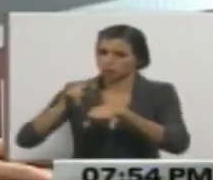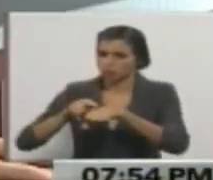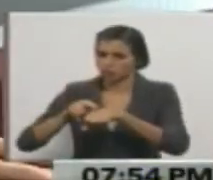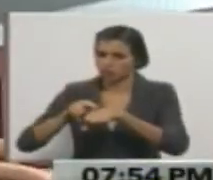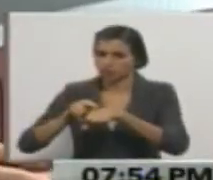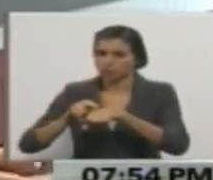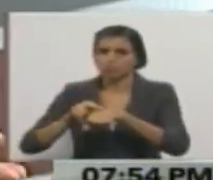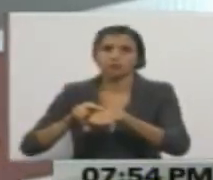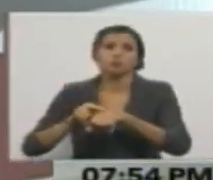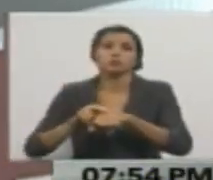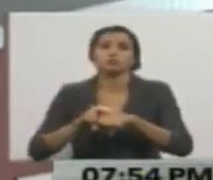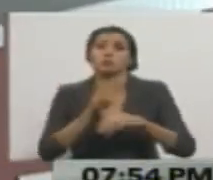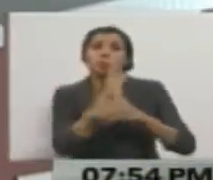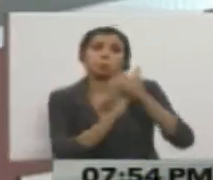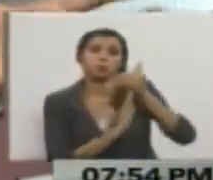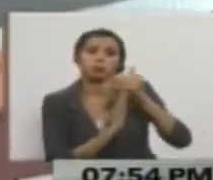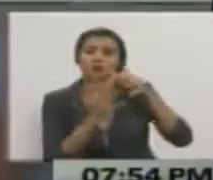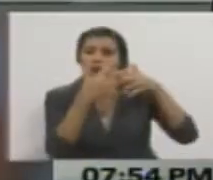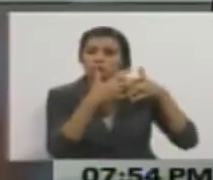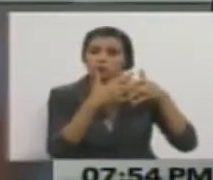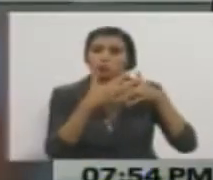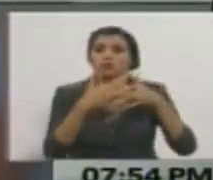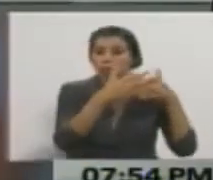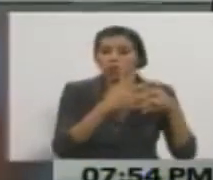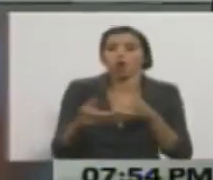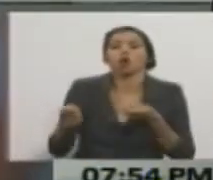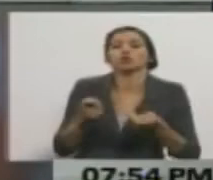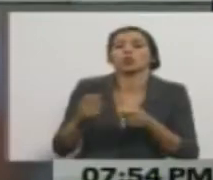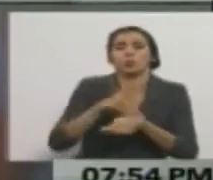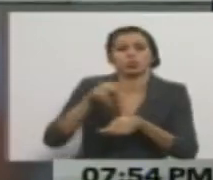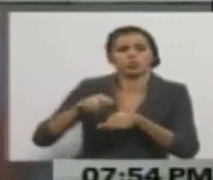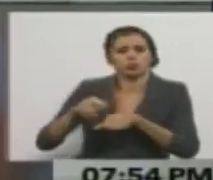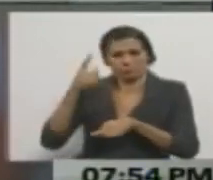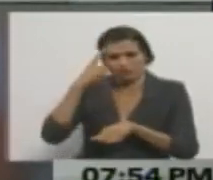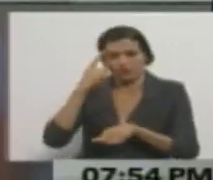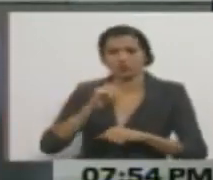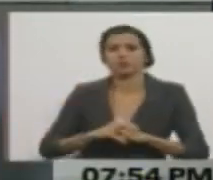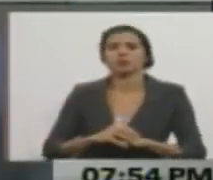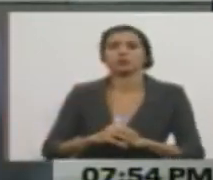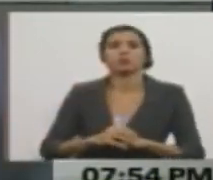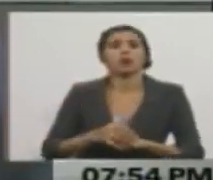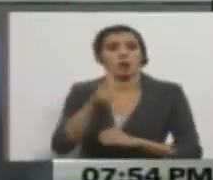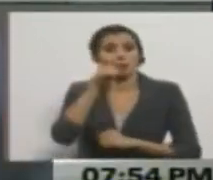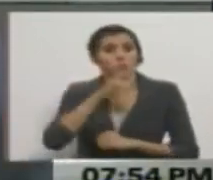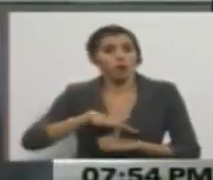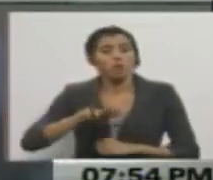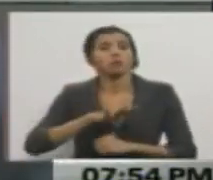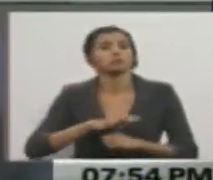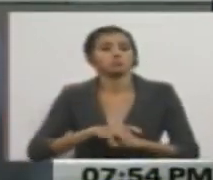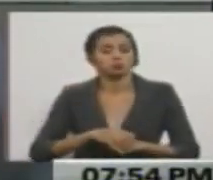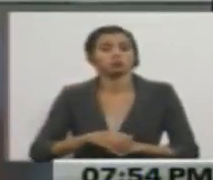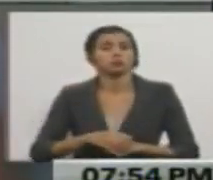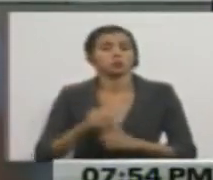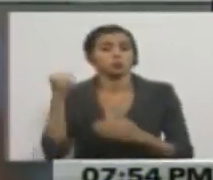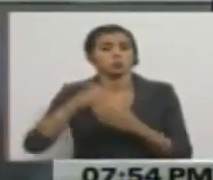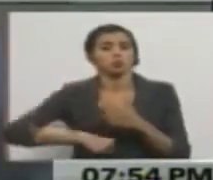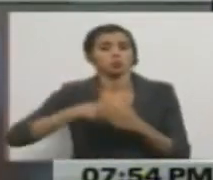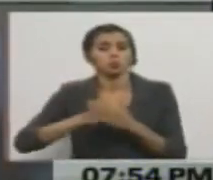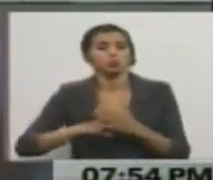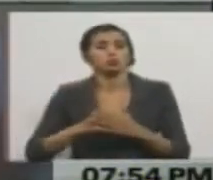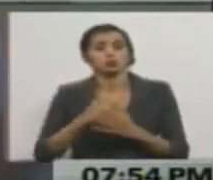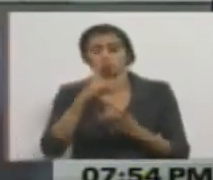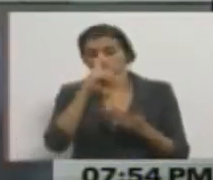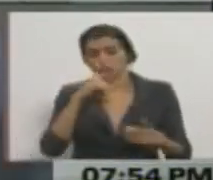¿verdad? No obstante, el pueblo vaya se ha luchado por, desde hace varias